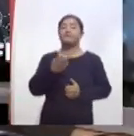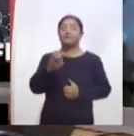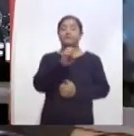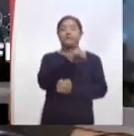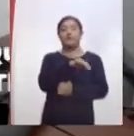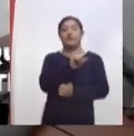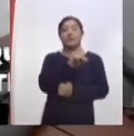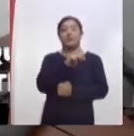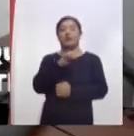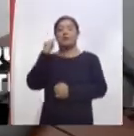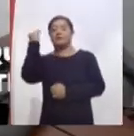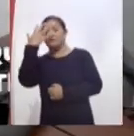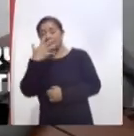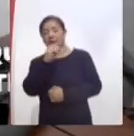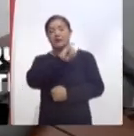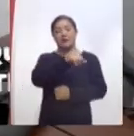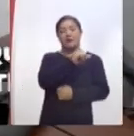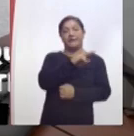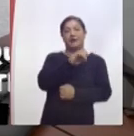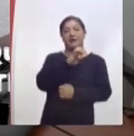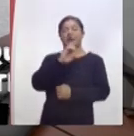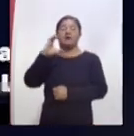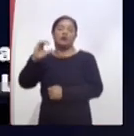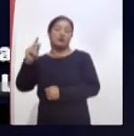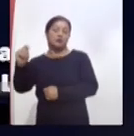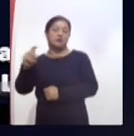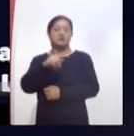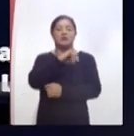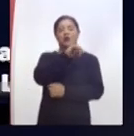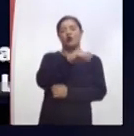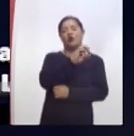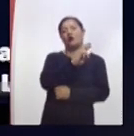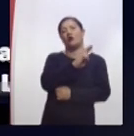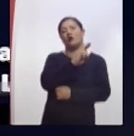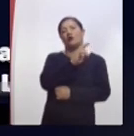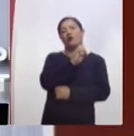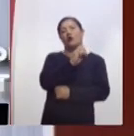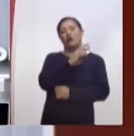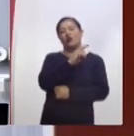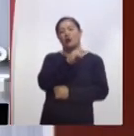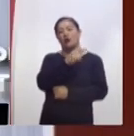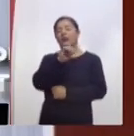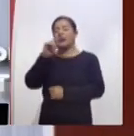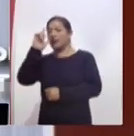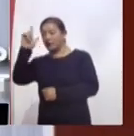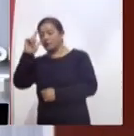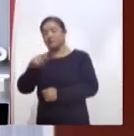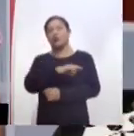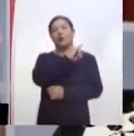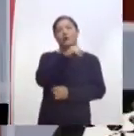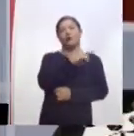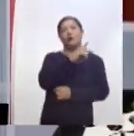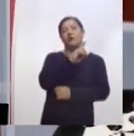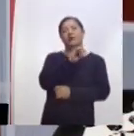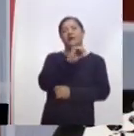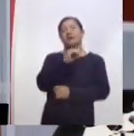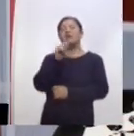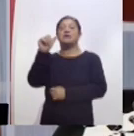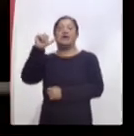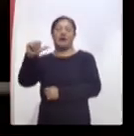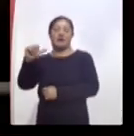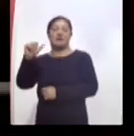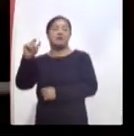Es Imagen, Javier Quiñones de Código Tlaxcala, Jorge Lezama de Pincel de Luz, Judith Soriano de Agenda